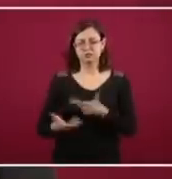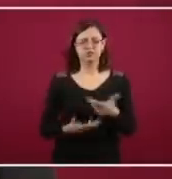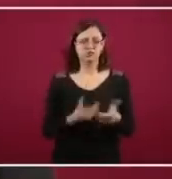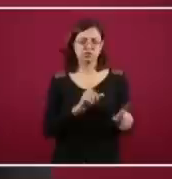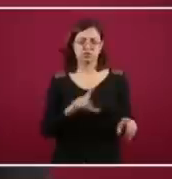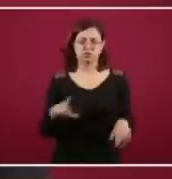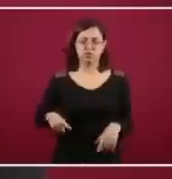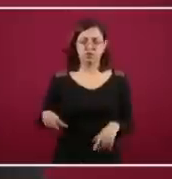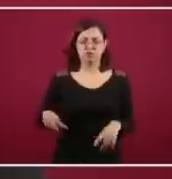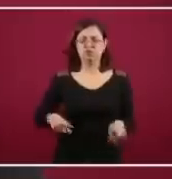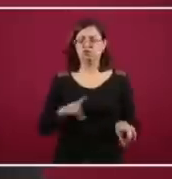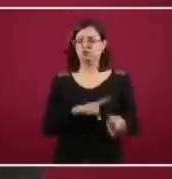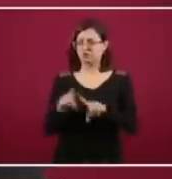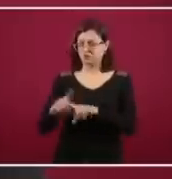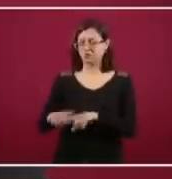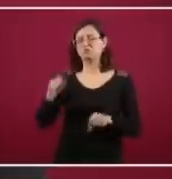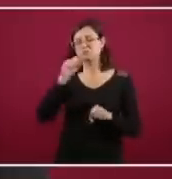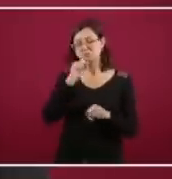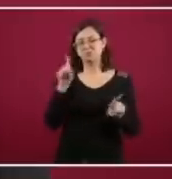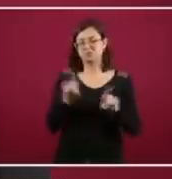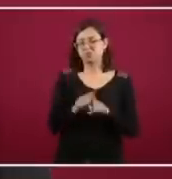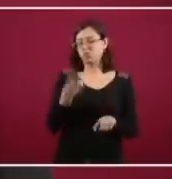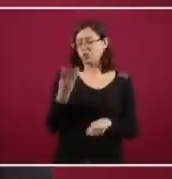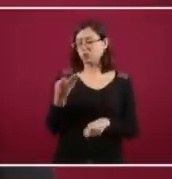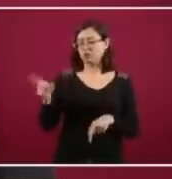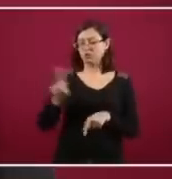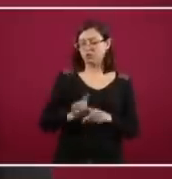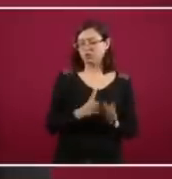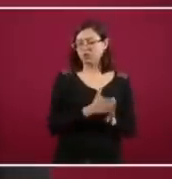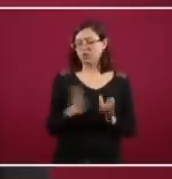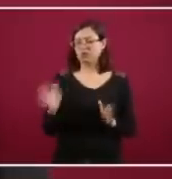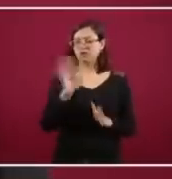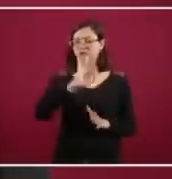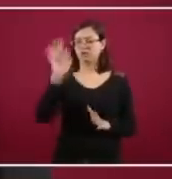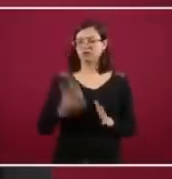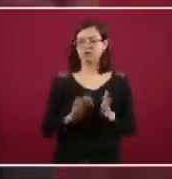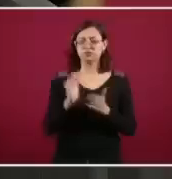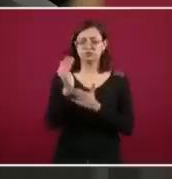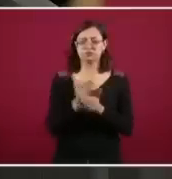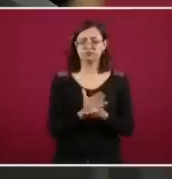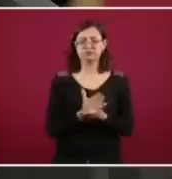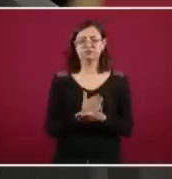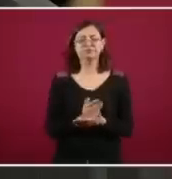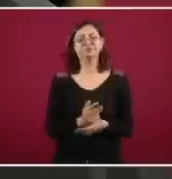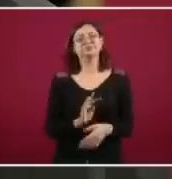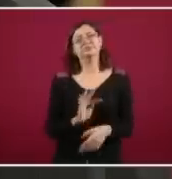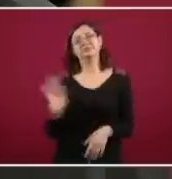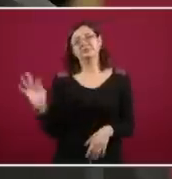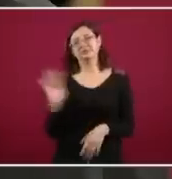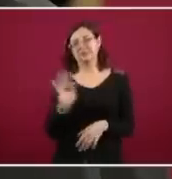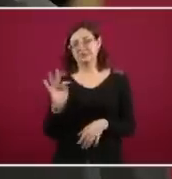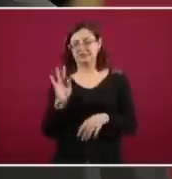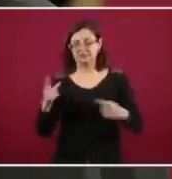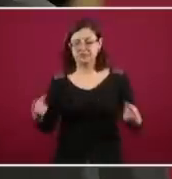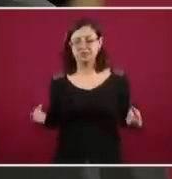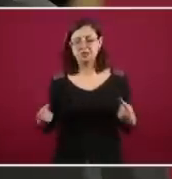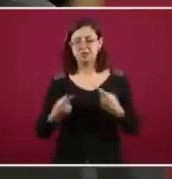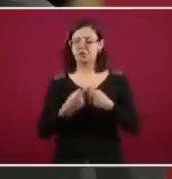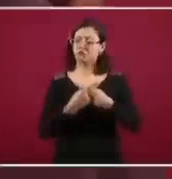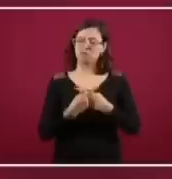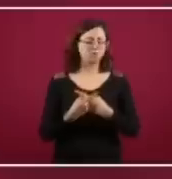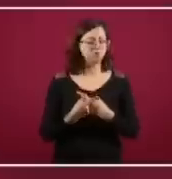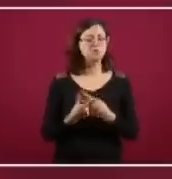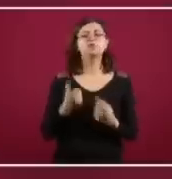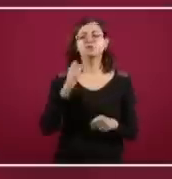municipales, haciéndoles descuentos durante esos 4 días. Nos podría parecer contradictorio, pero esa es una oportunidad